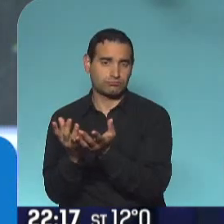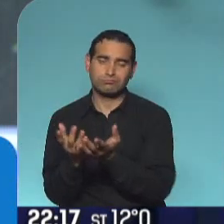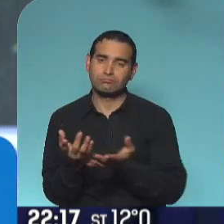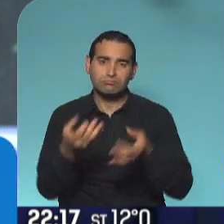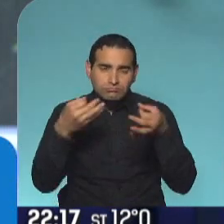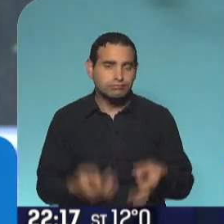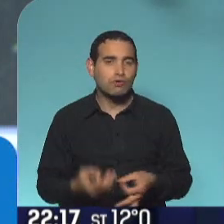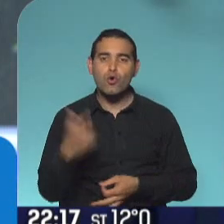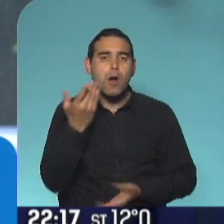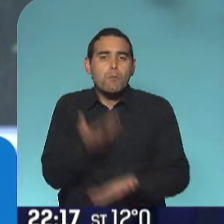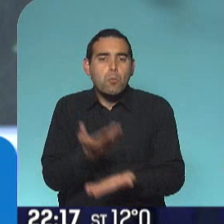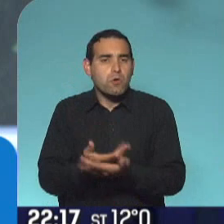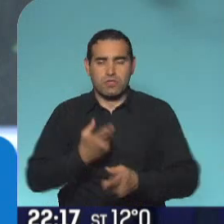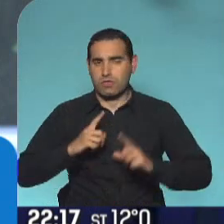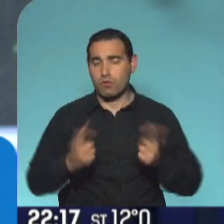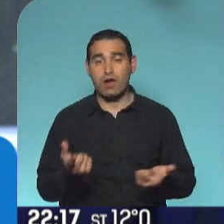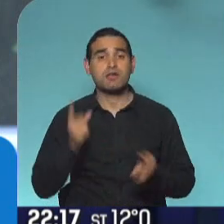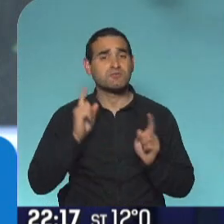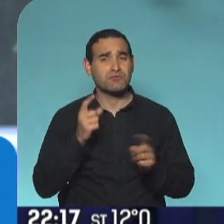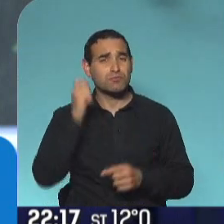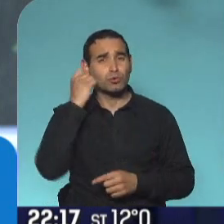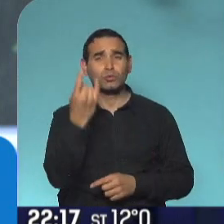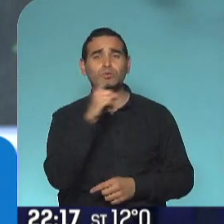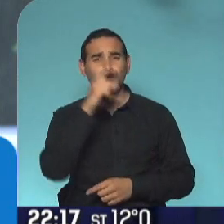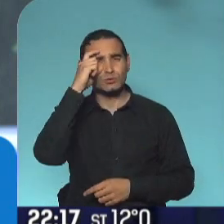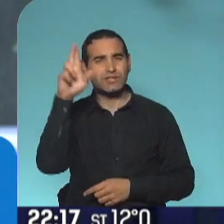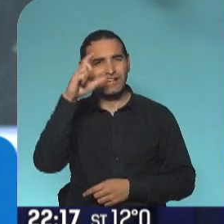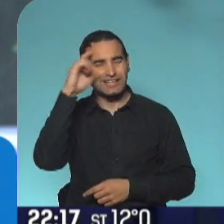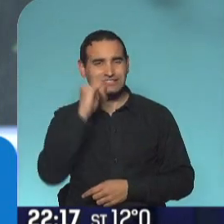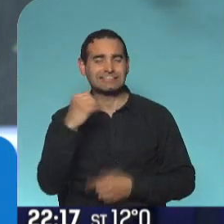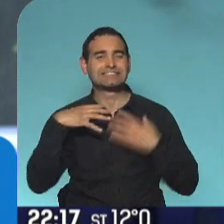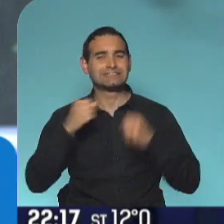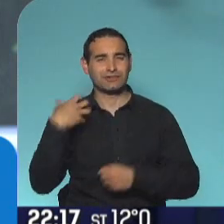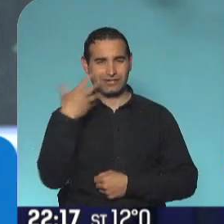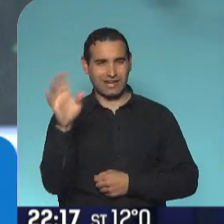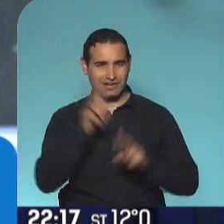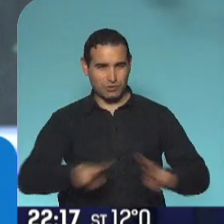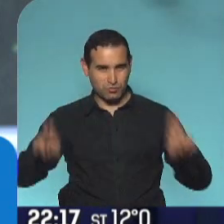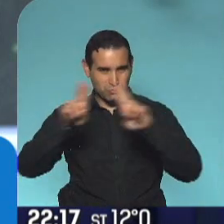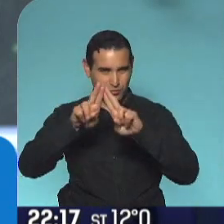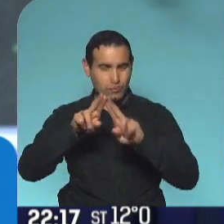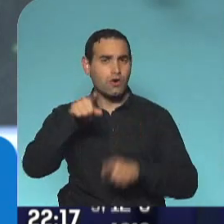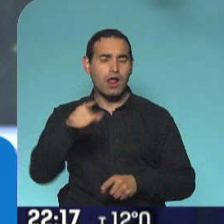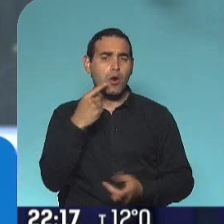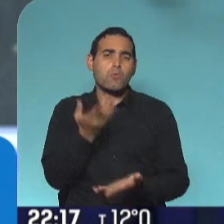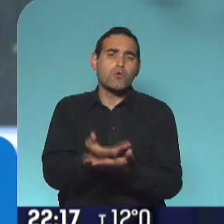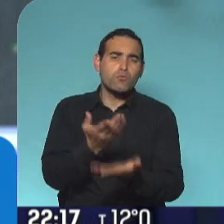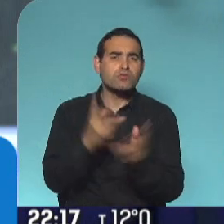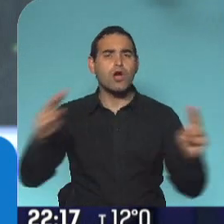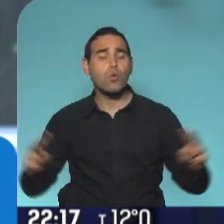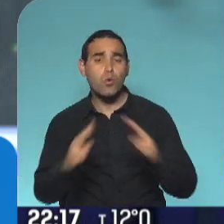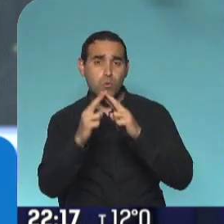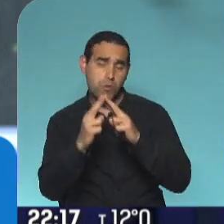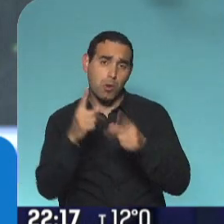ninguna propuesta. Salió también Antonio Guterres, secretario general de las Naciones Unidas, a proponer una cumbre